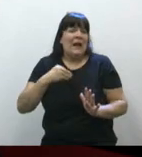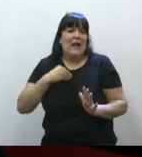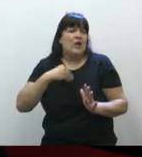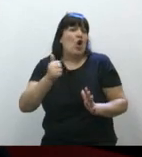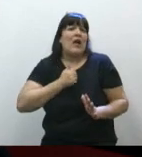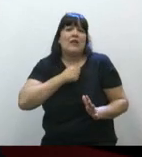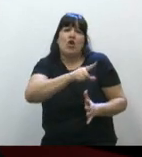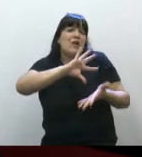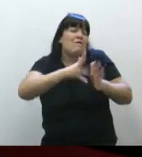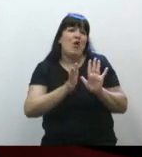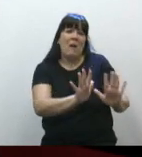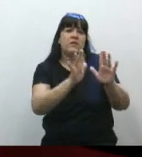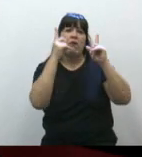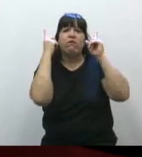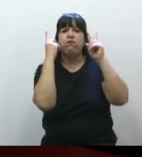neumática